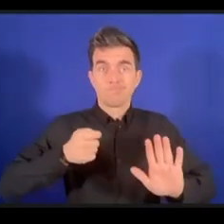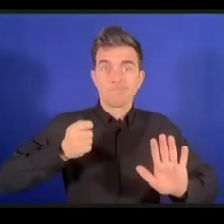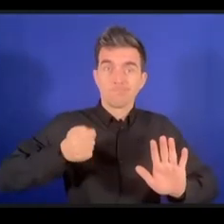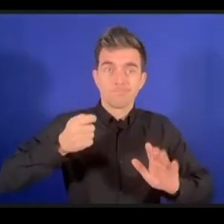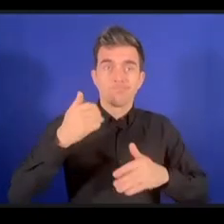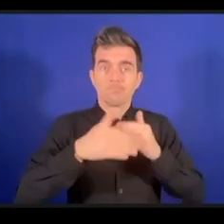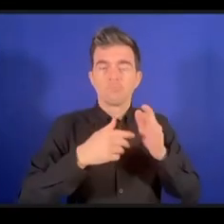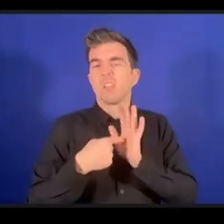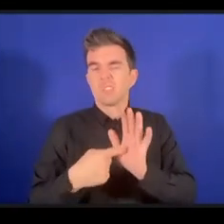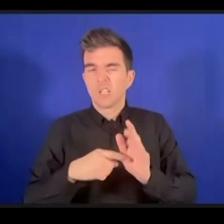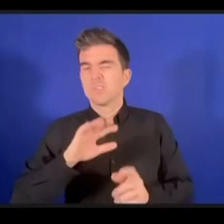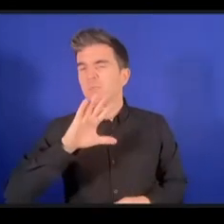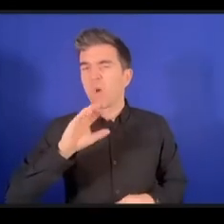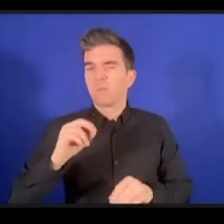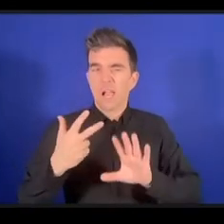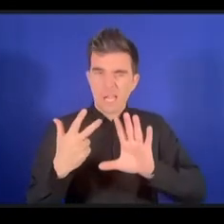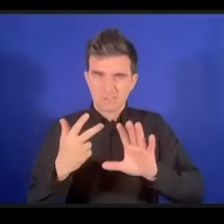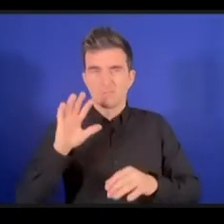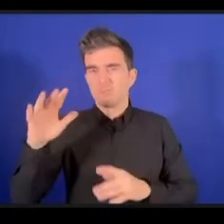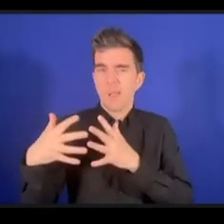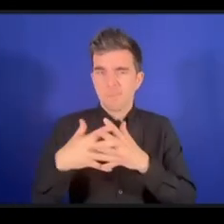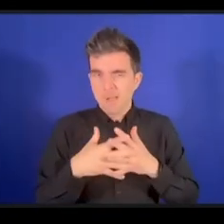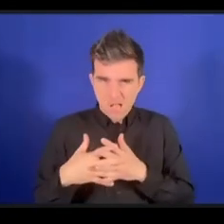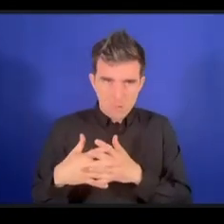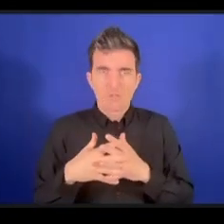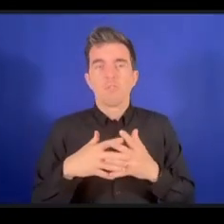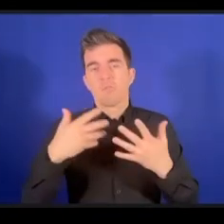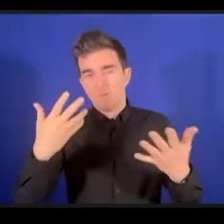los Estados Unidos no Y